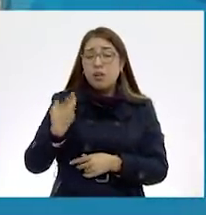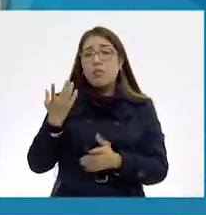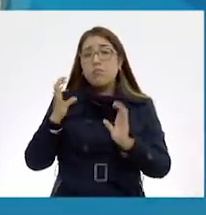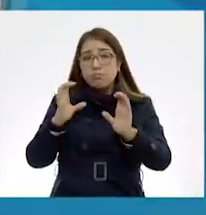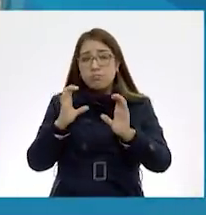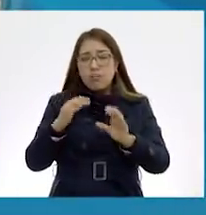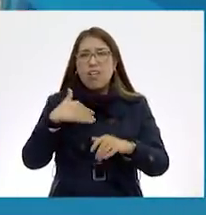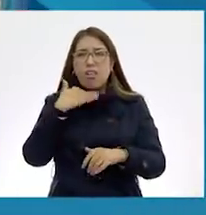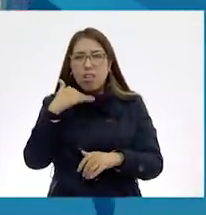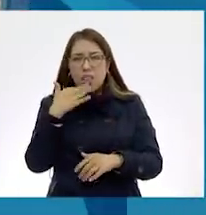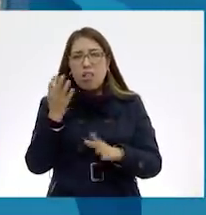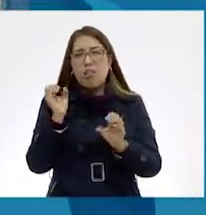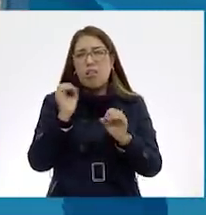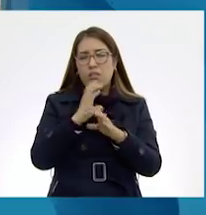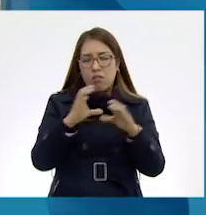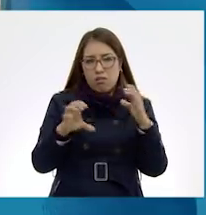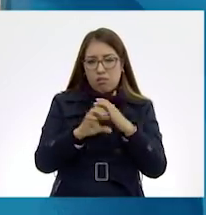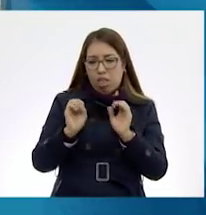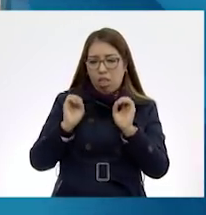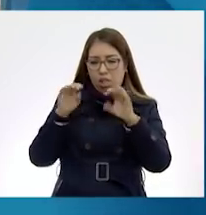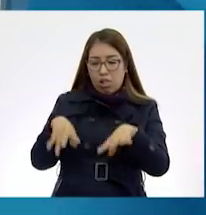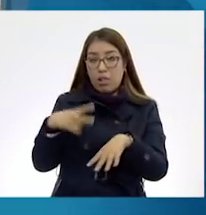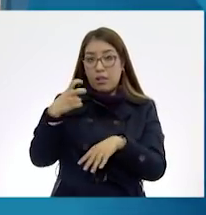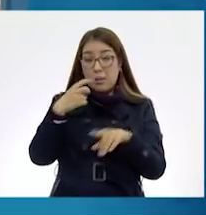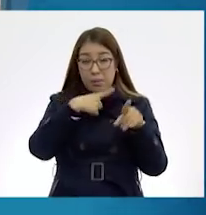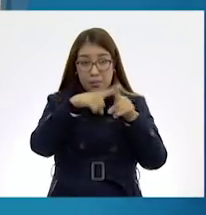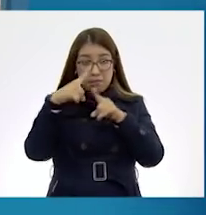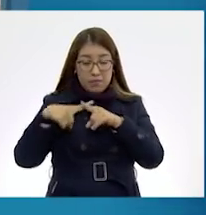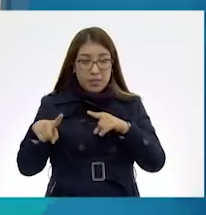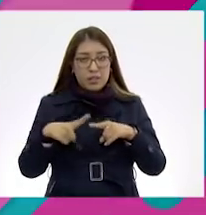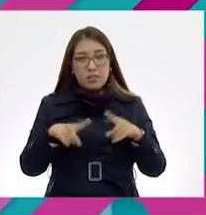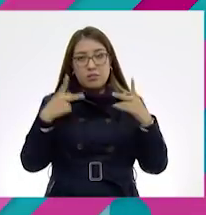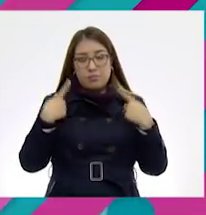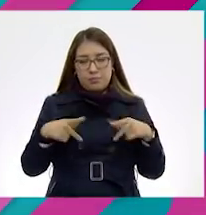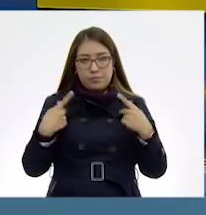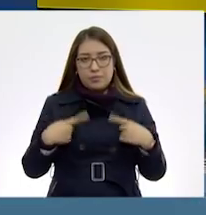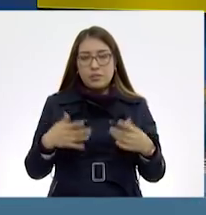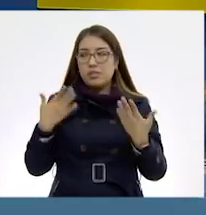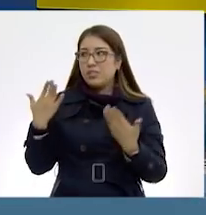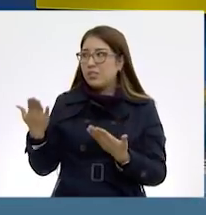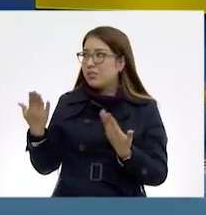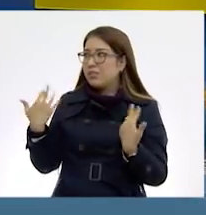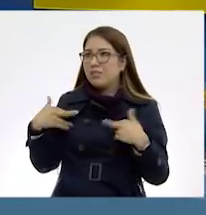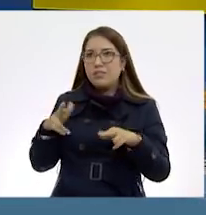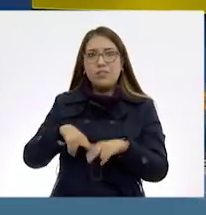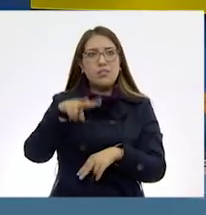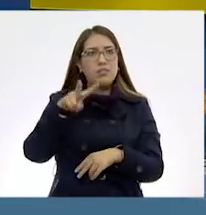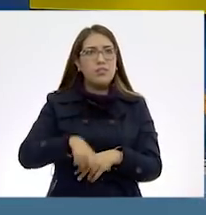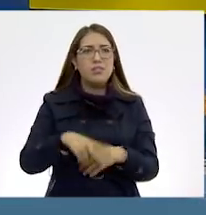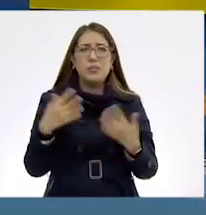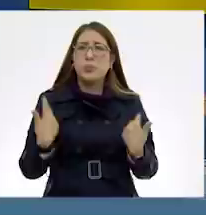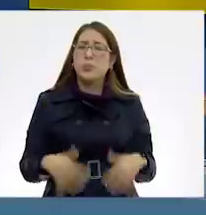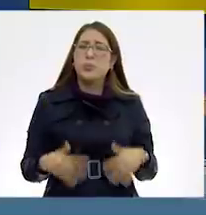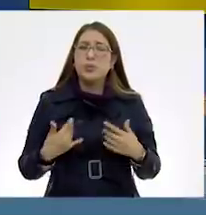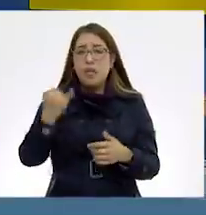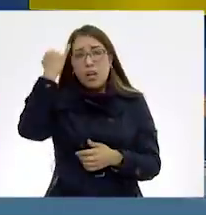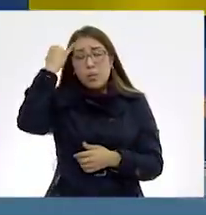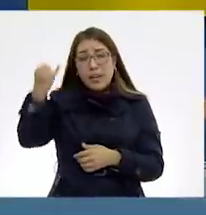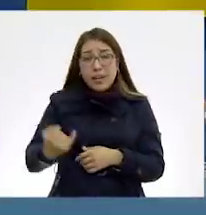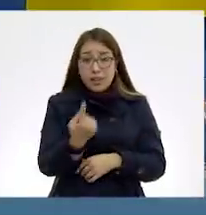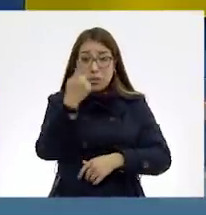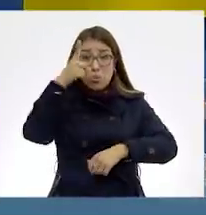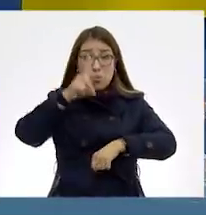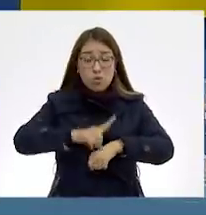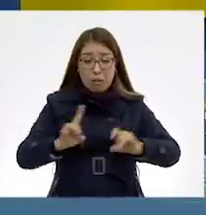en diferentes sectores. Maestro, no quiero ni imaginar qué pasaría si un día se nos acaba el